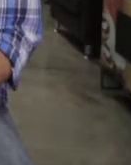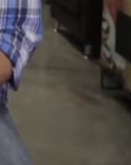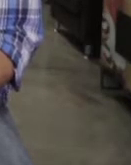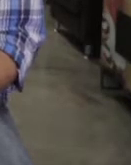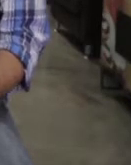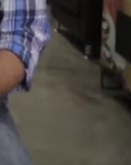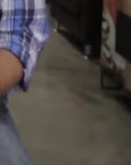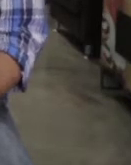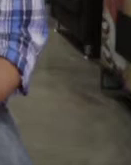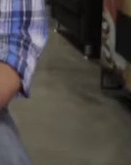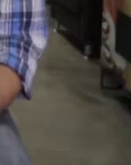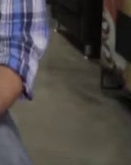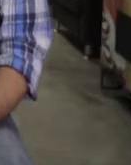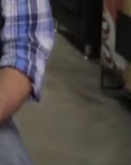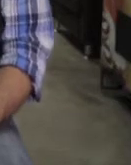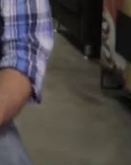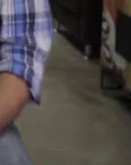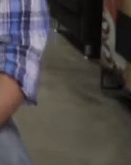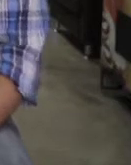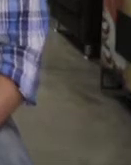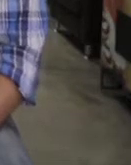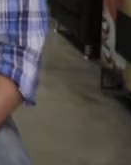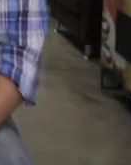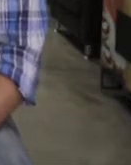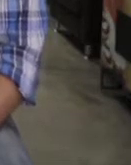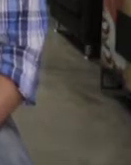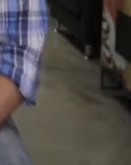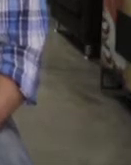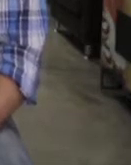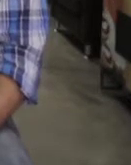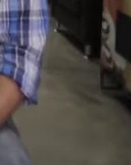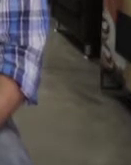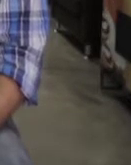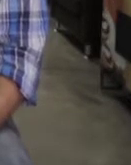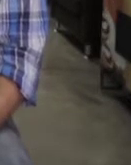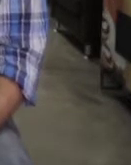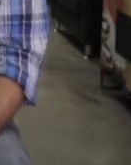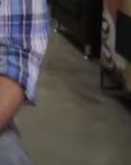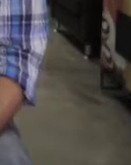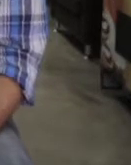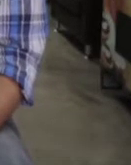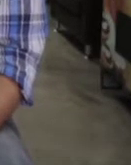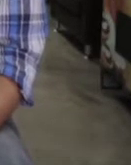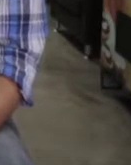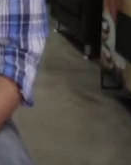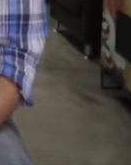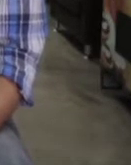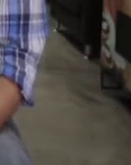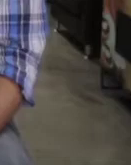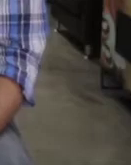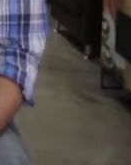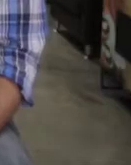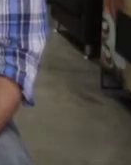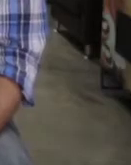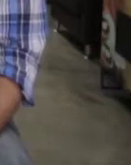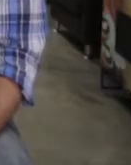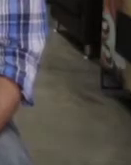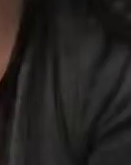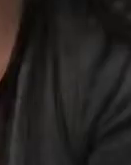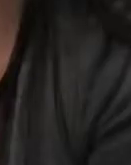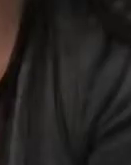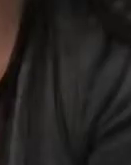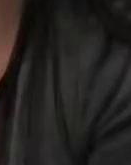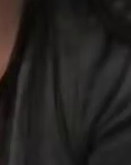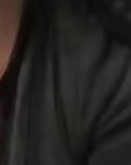personas lo que lo van a hacer, sino que es un equipo bien grande, estás hablando de arriba de 100 personas. Entonces, en colaboración, sí ya se pueden traer proyectos a la